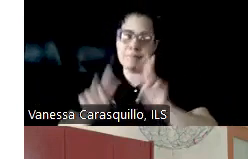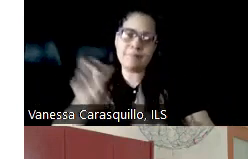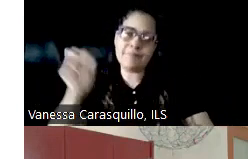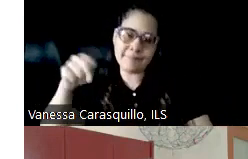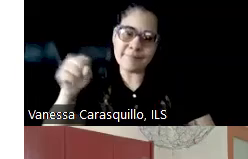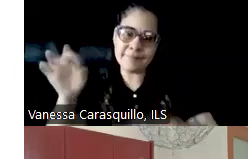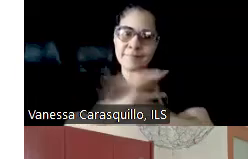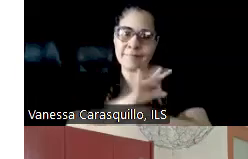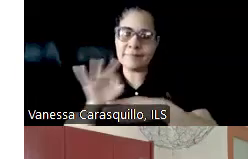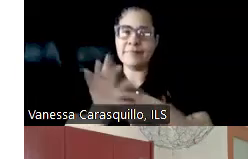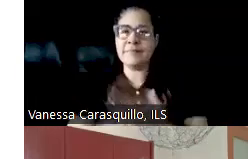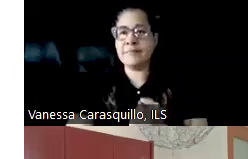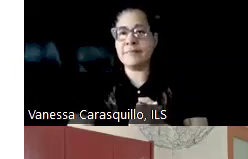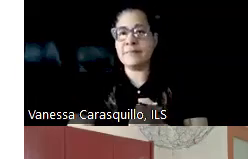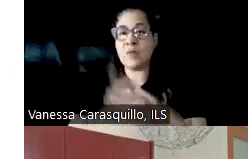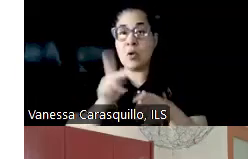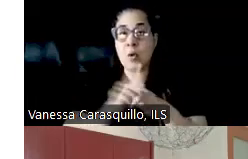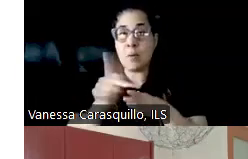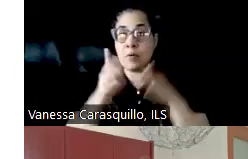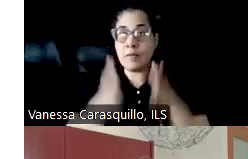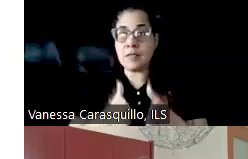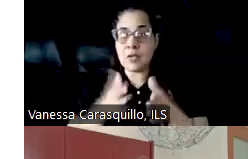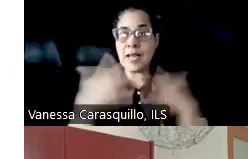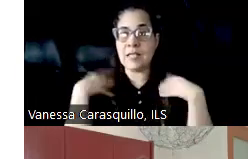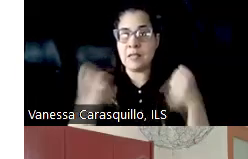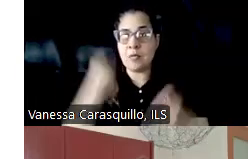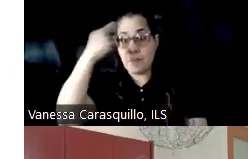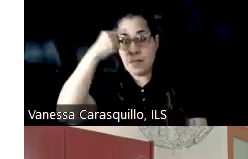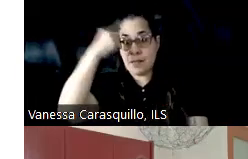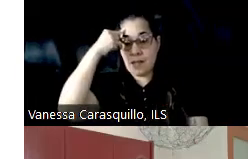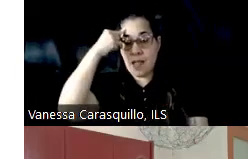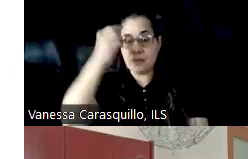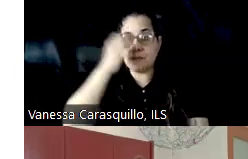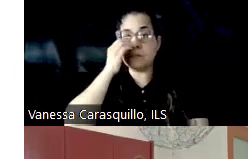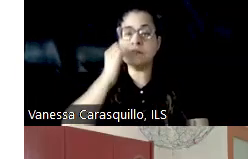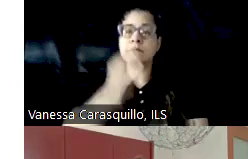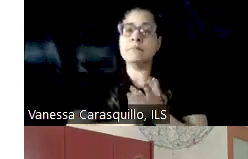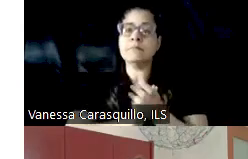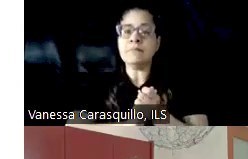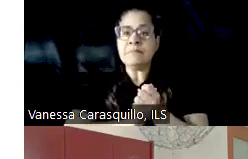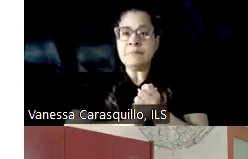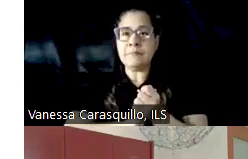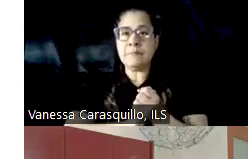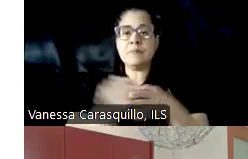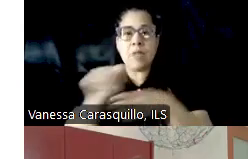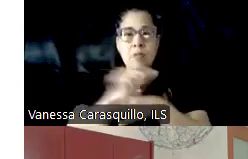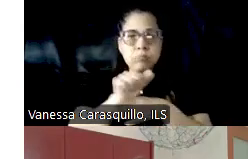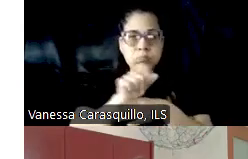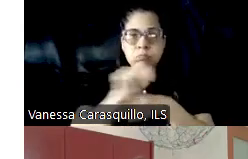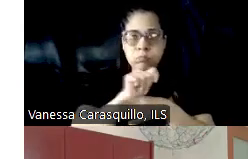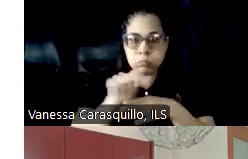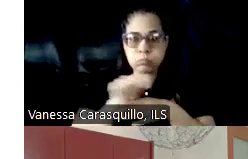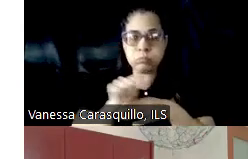Los profesionales de la salud mental son personas altamente especializadas y entrenadas en ayudar a resolver estos